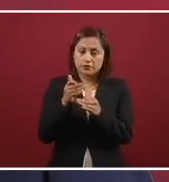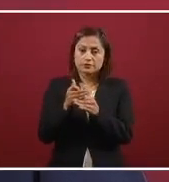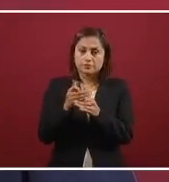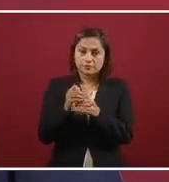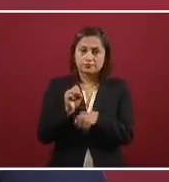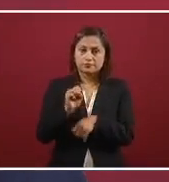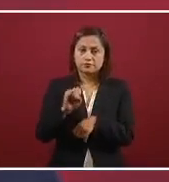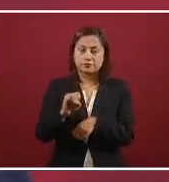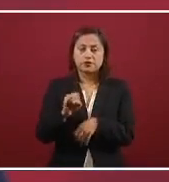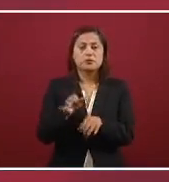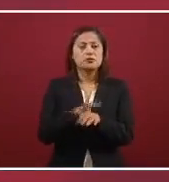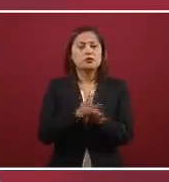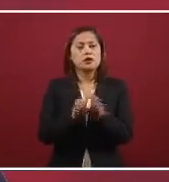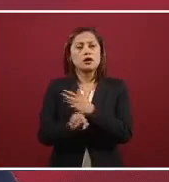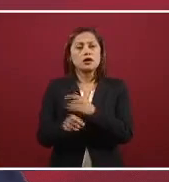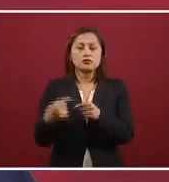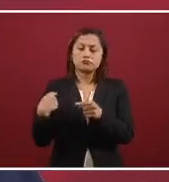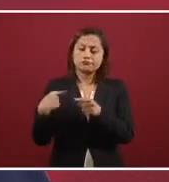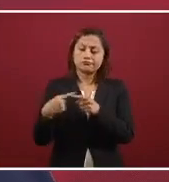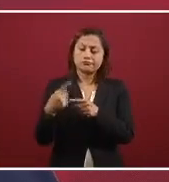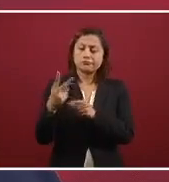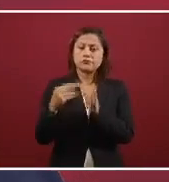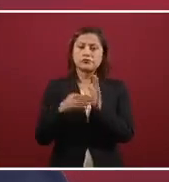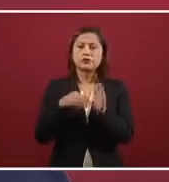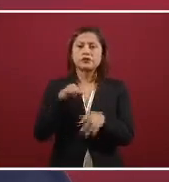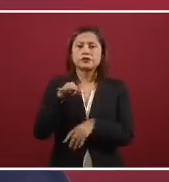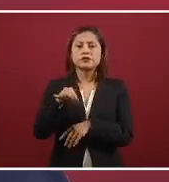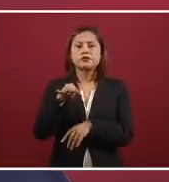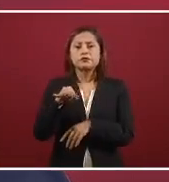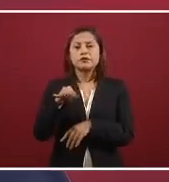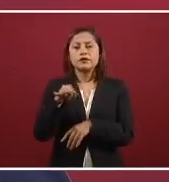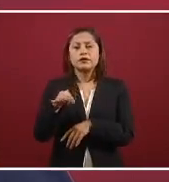Este año se destinaron